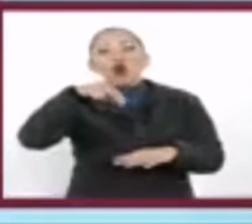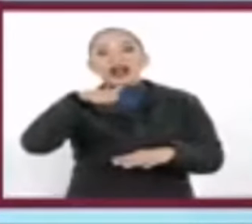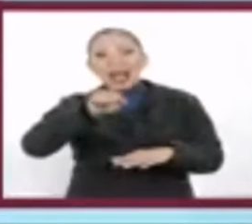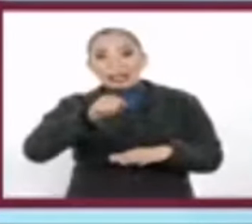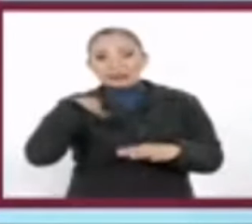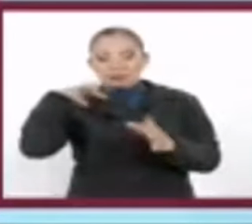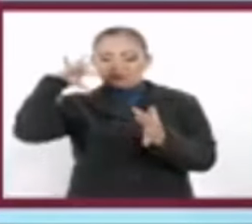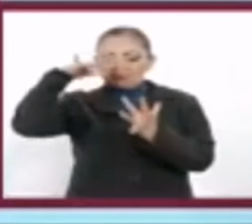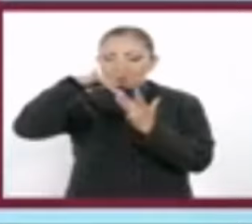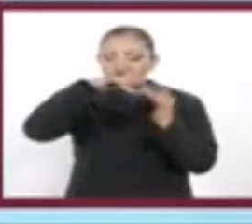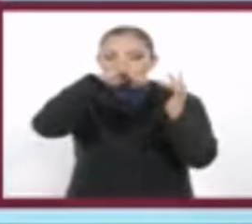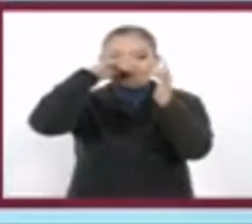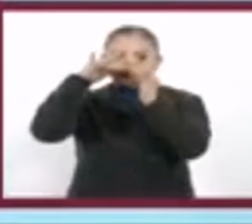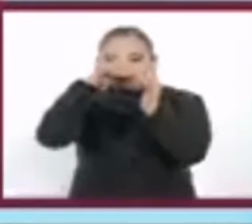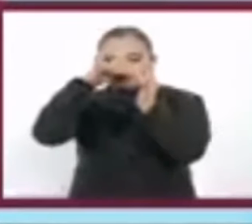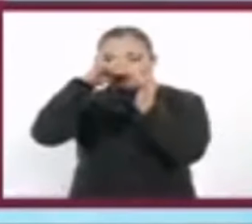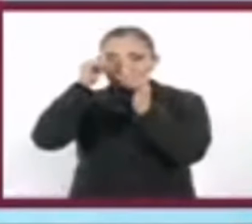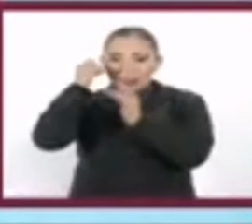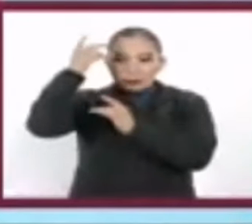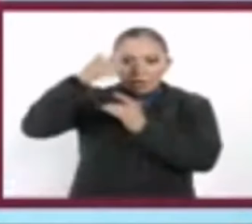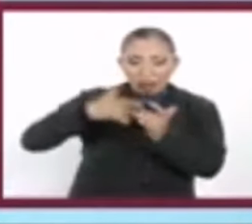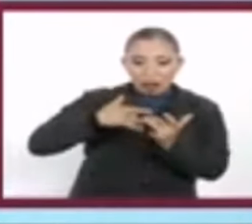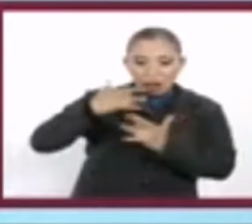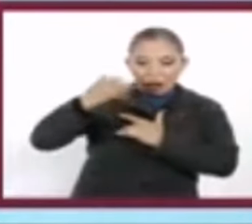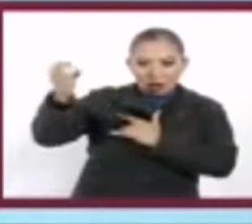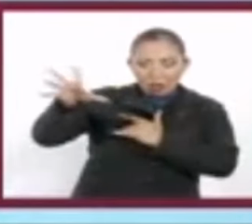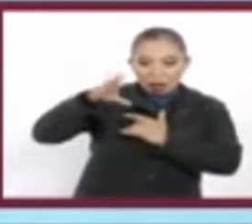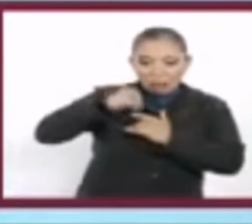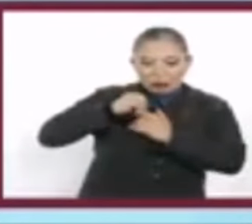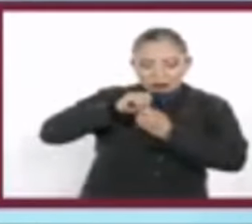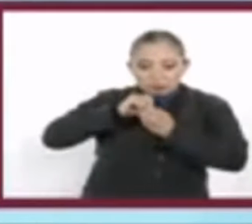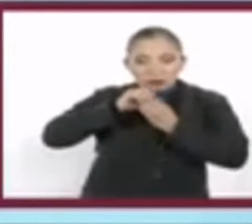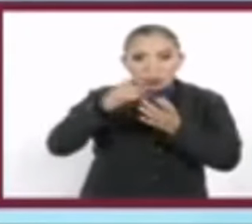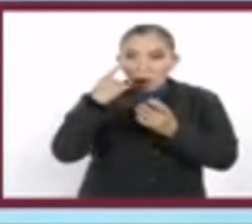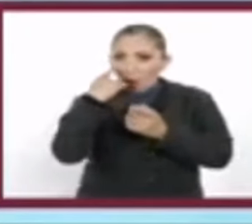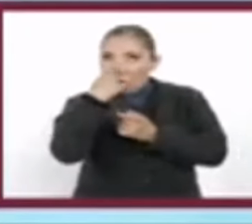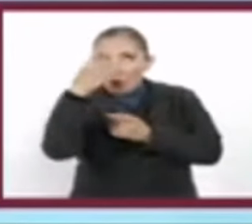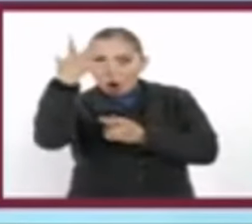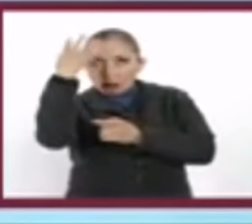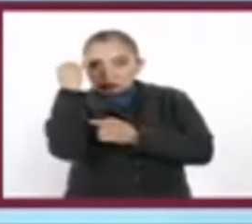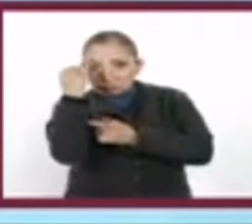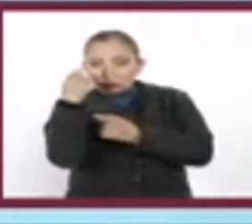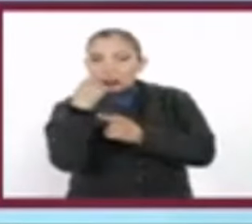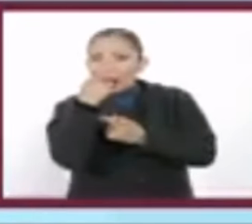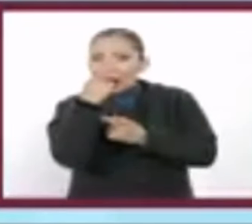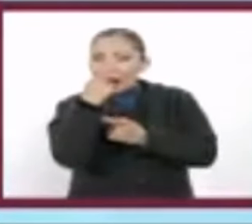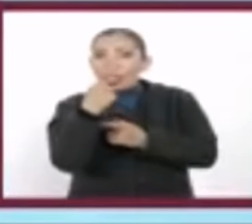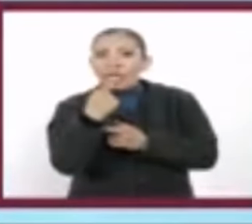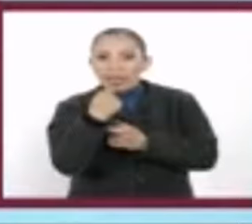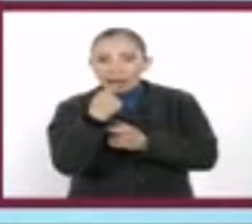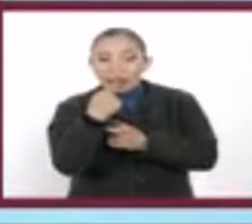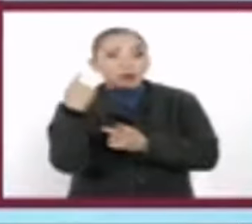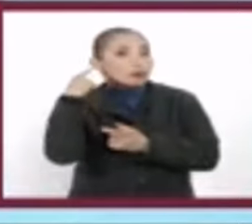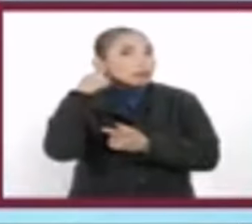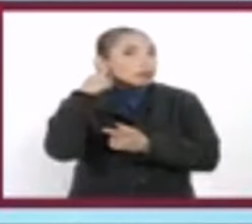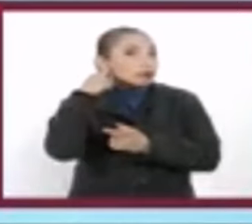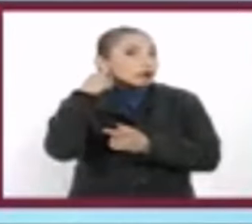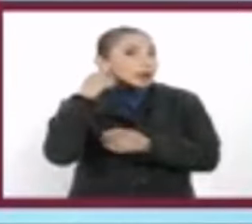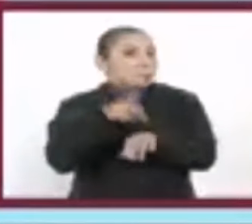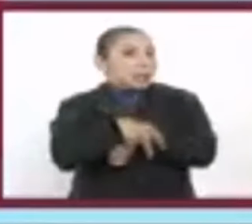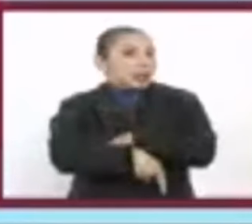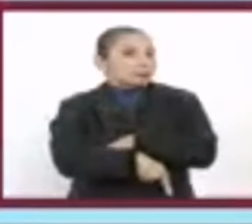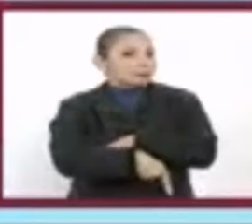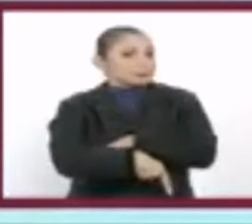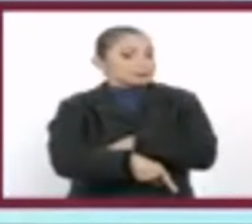entre sí y transmiten los estímulos que recibimos mediante ojos, nariz, lengua, oídos